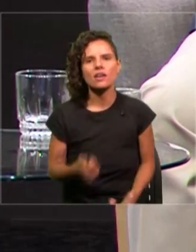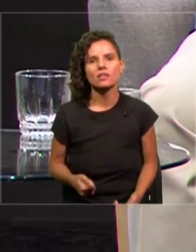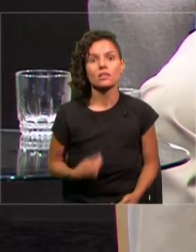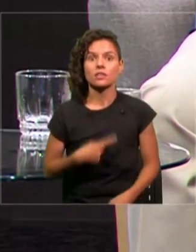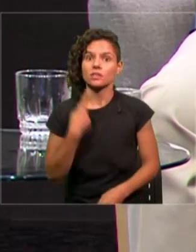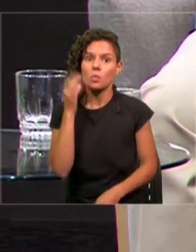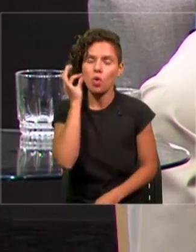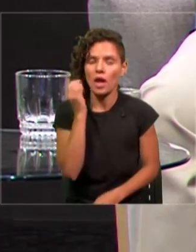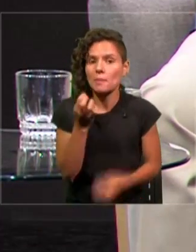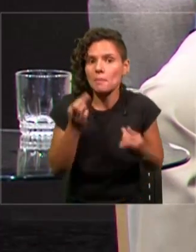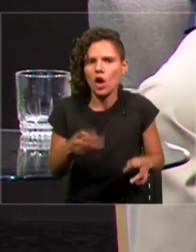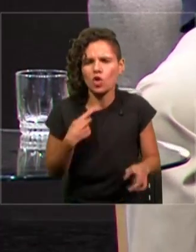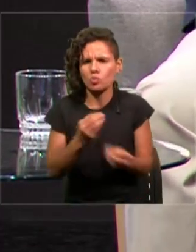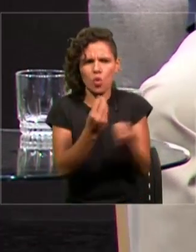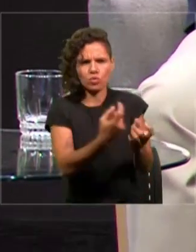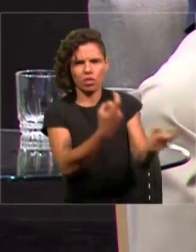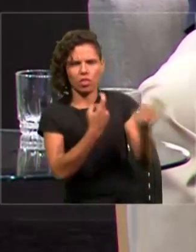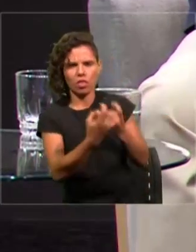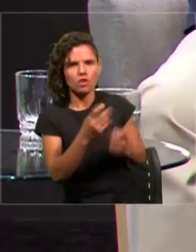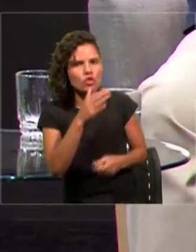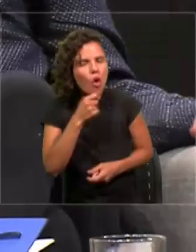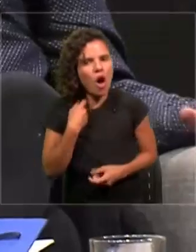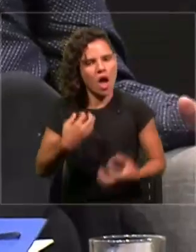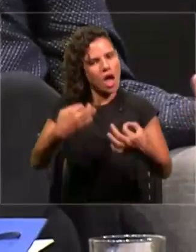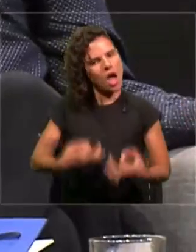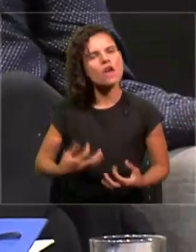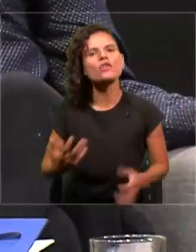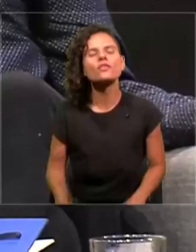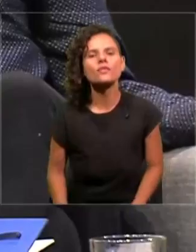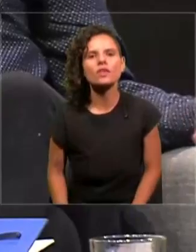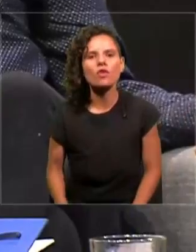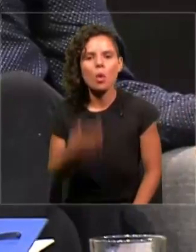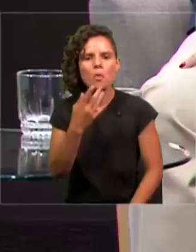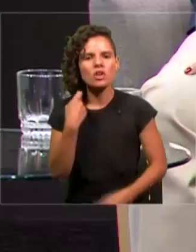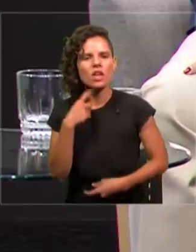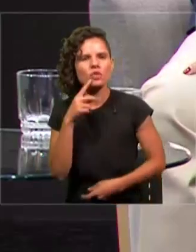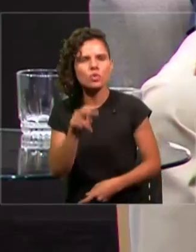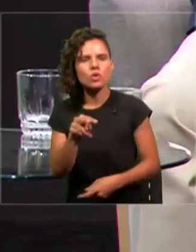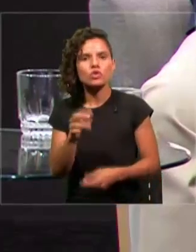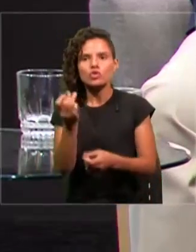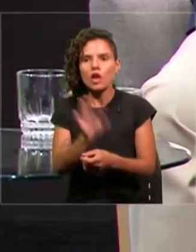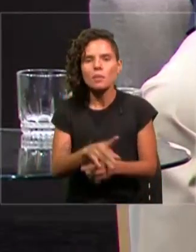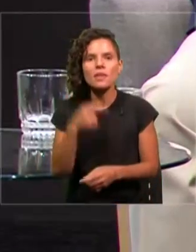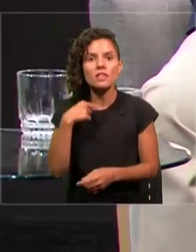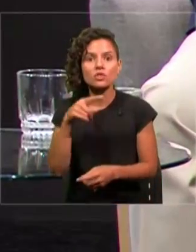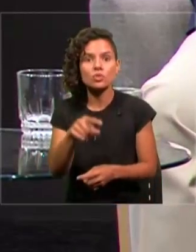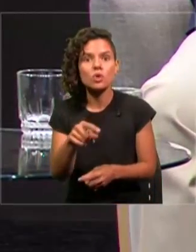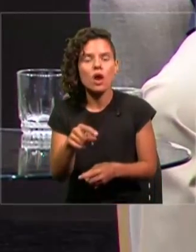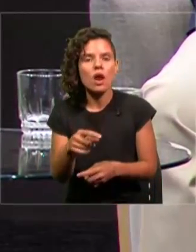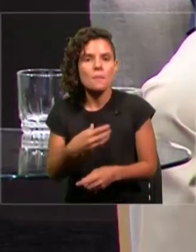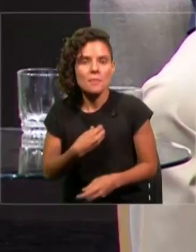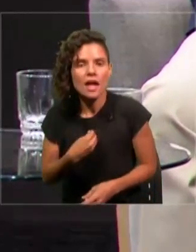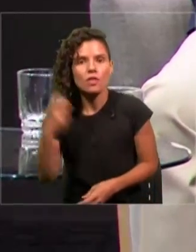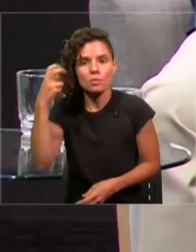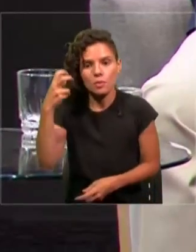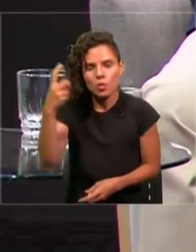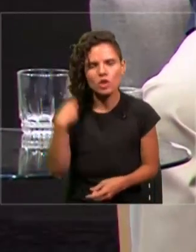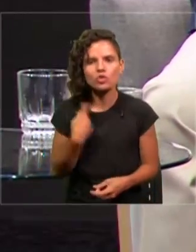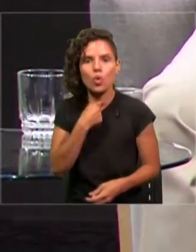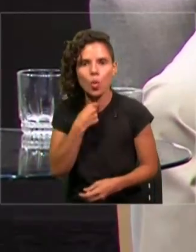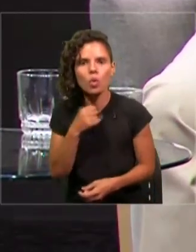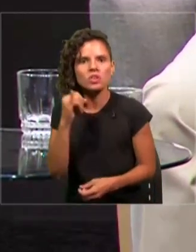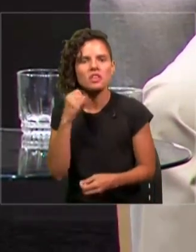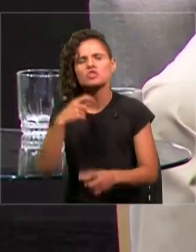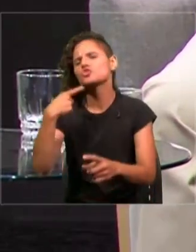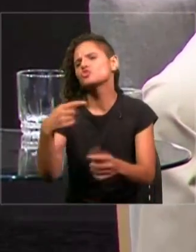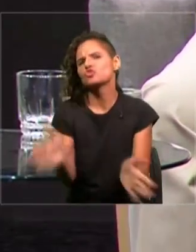mujer, peor. Nada objetiva. Entonces, como que la valoración viene solo si tú le refuerzas los prejuicios, los miedos o los gustos al otro. Y